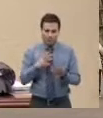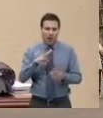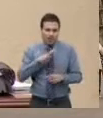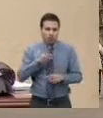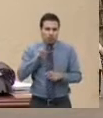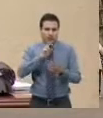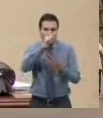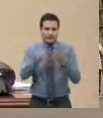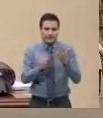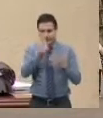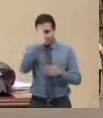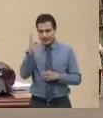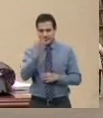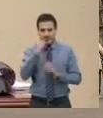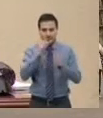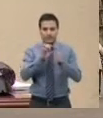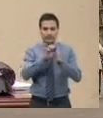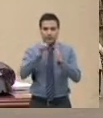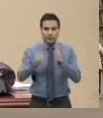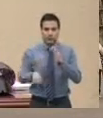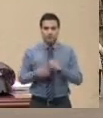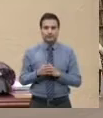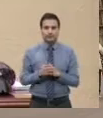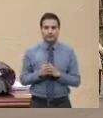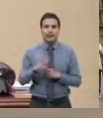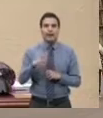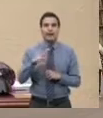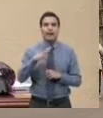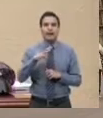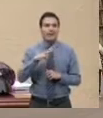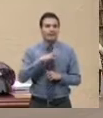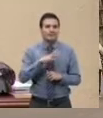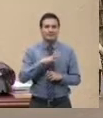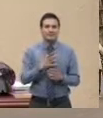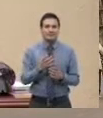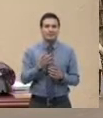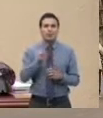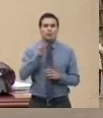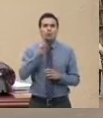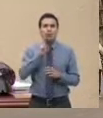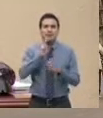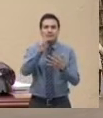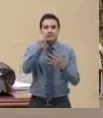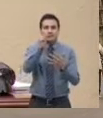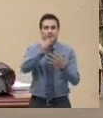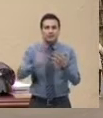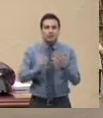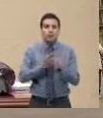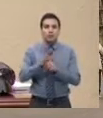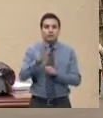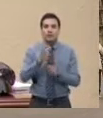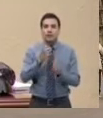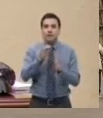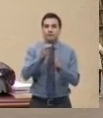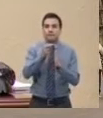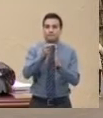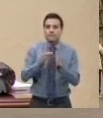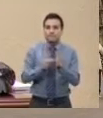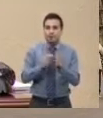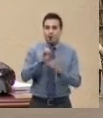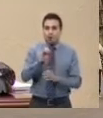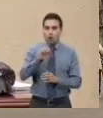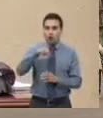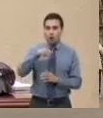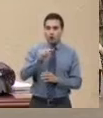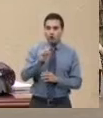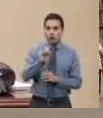es la aplicación de un principio básico en la valoración de las pruebas, el principio ontológico de la prueba.